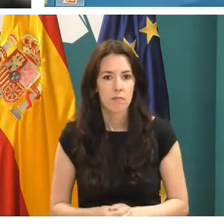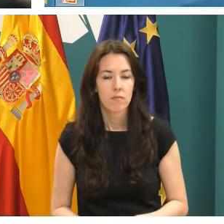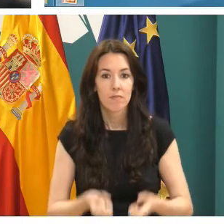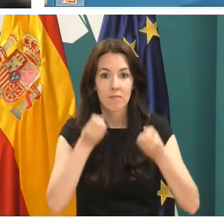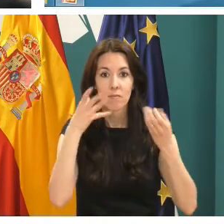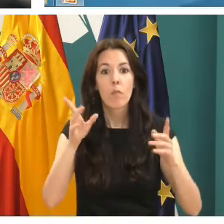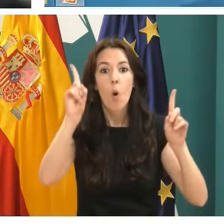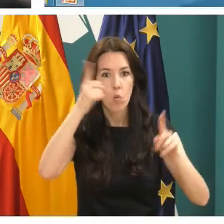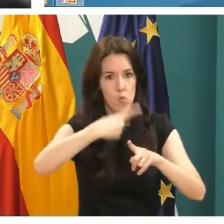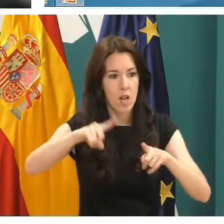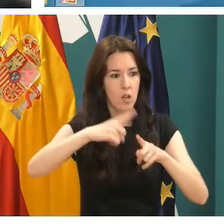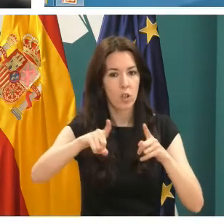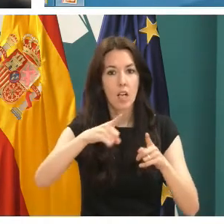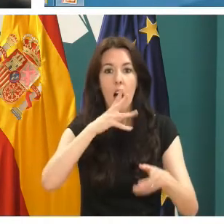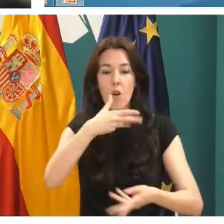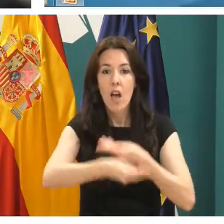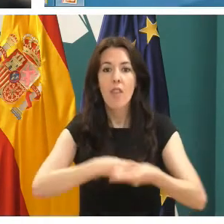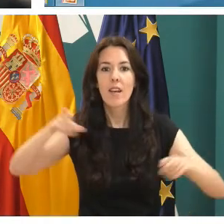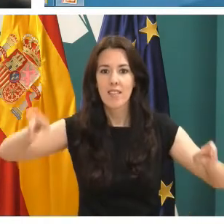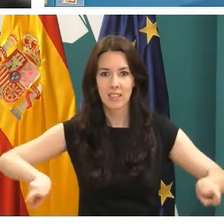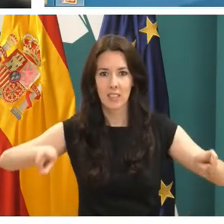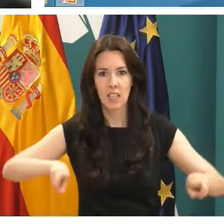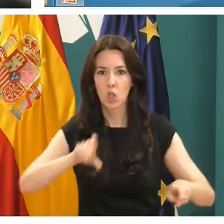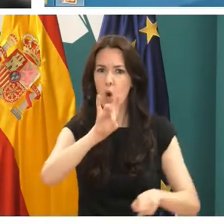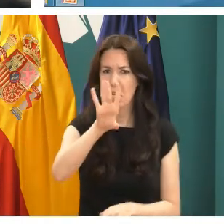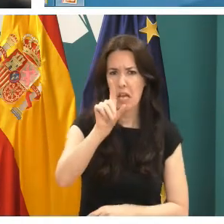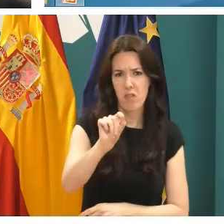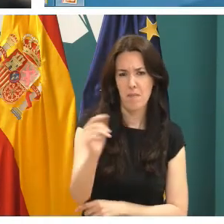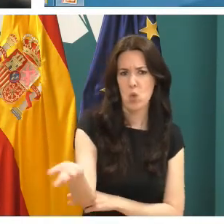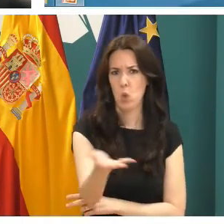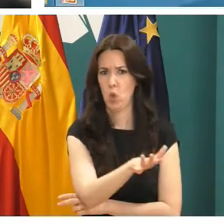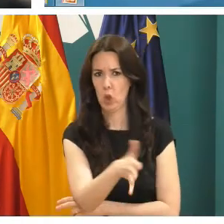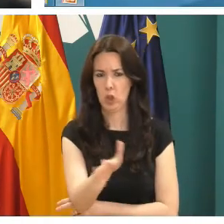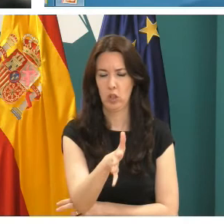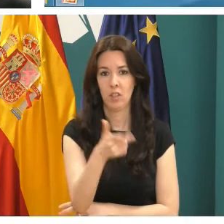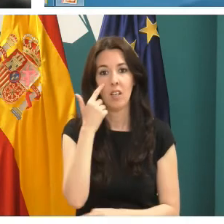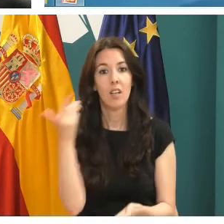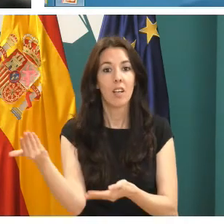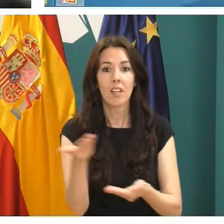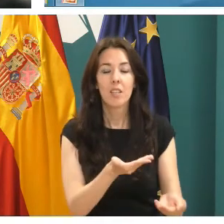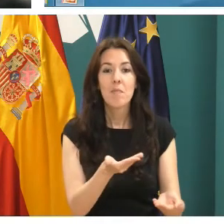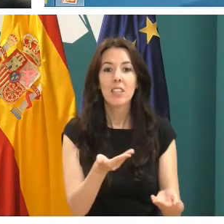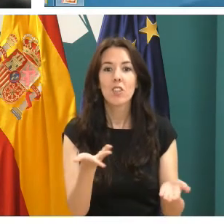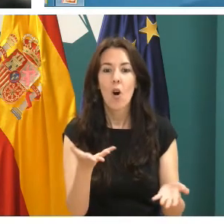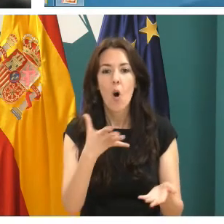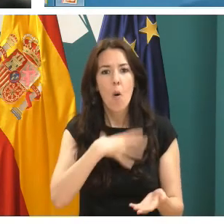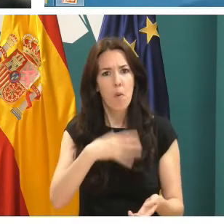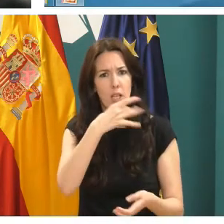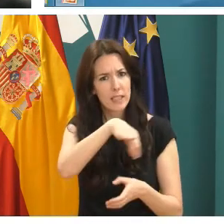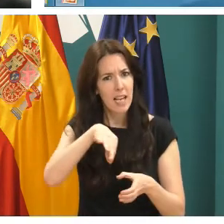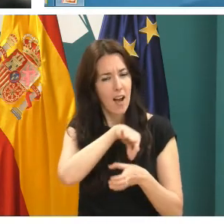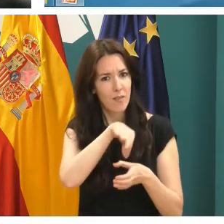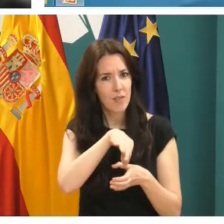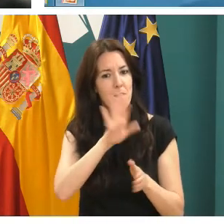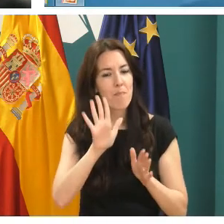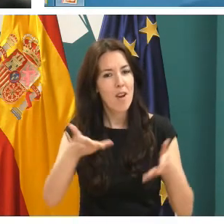Bueno, una cosa, vamos a hacer ahora una pausita de unos 15 minutitos y os invito que podéis tomar un café, pero